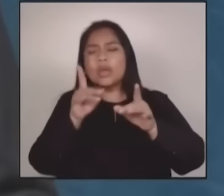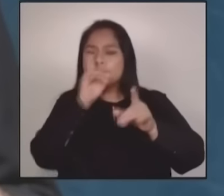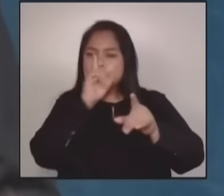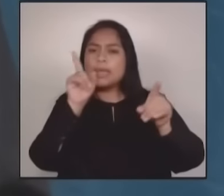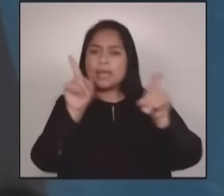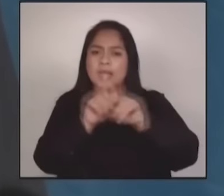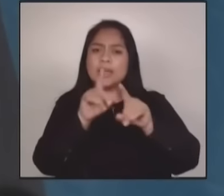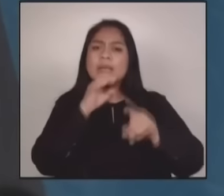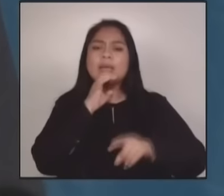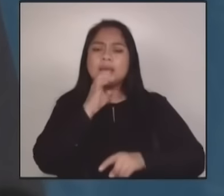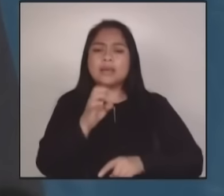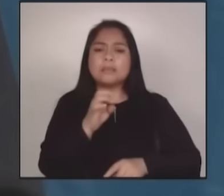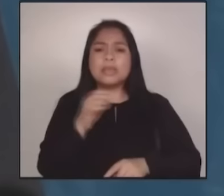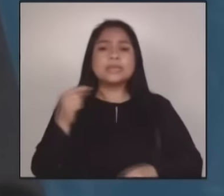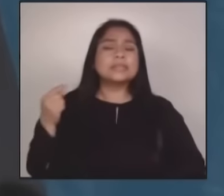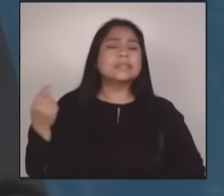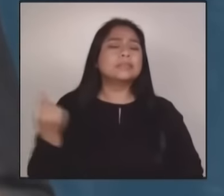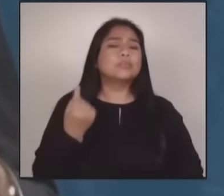vía esencial